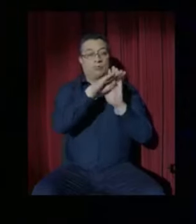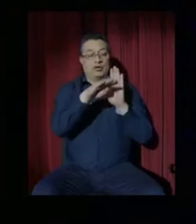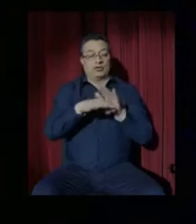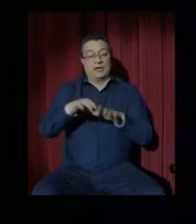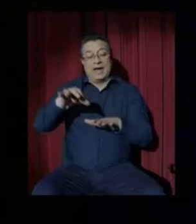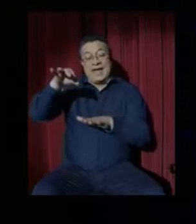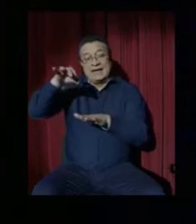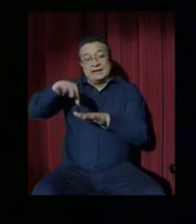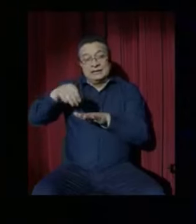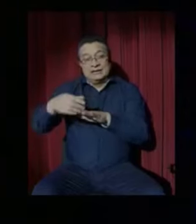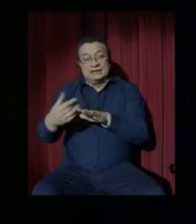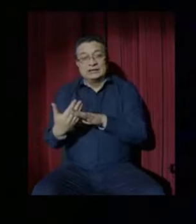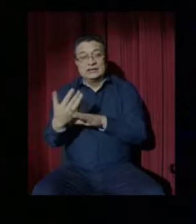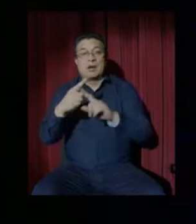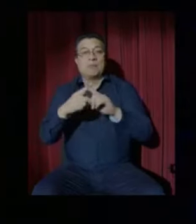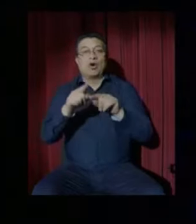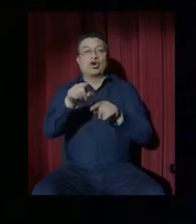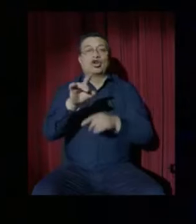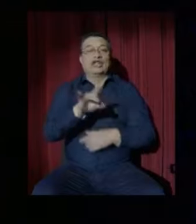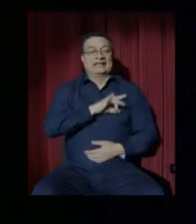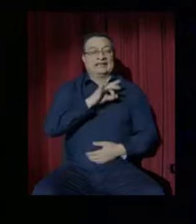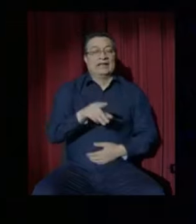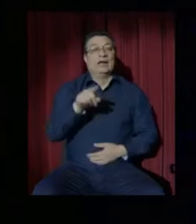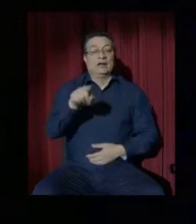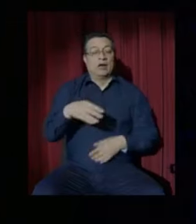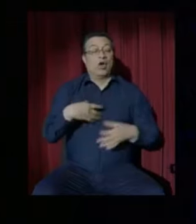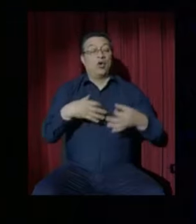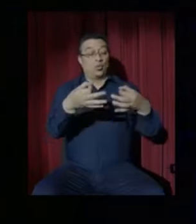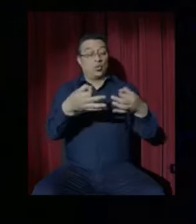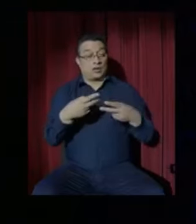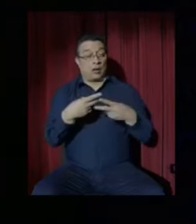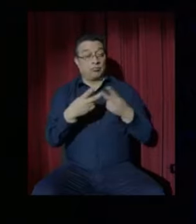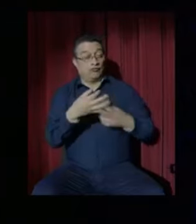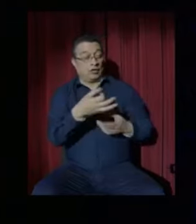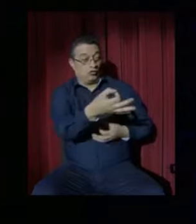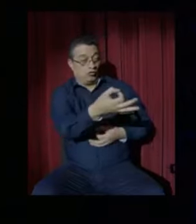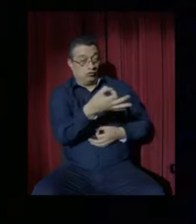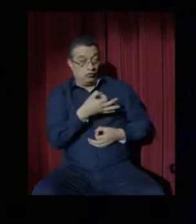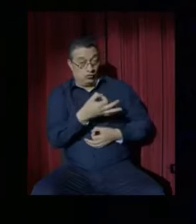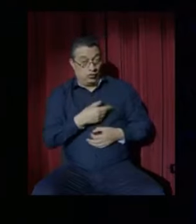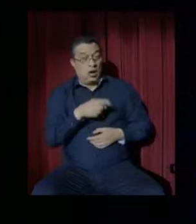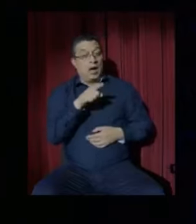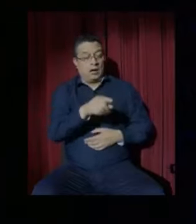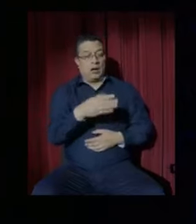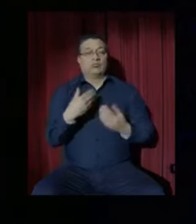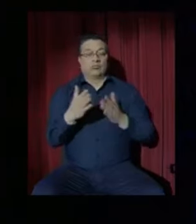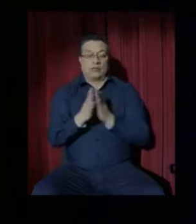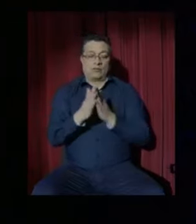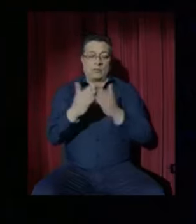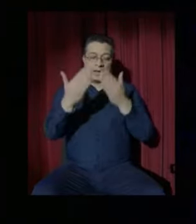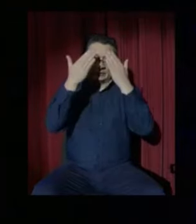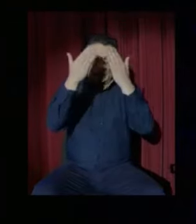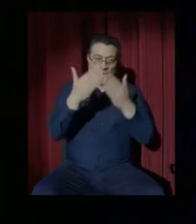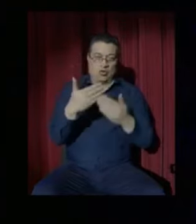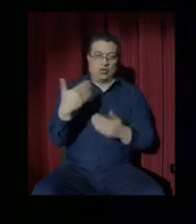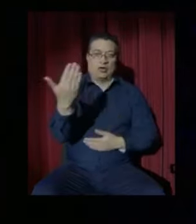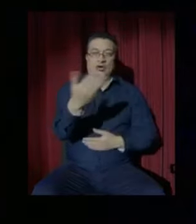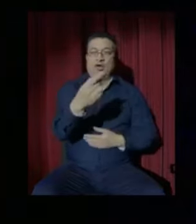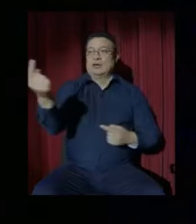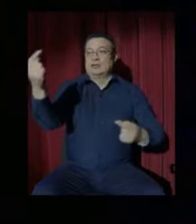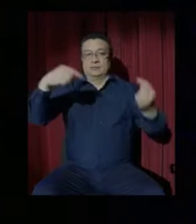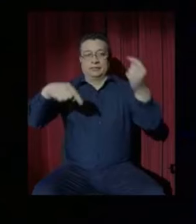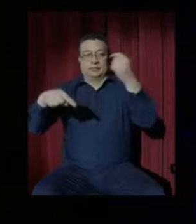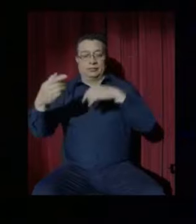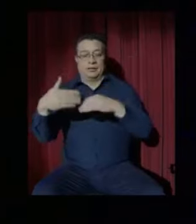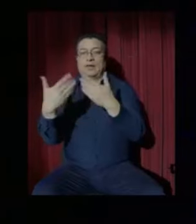chile y bueno él sabía de la Cuenta pública y me me pidió expresamente enviar un saludo a tod los asistente y